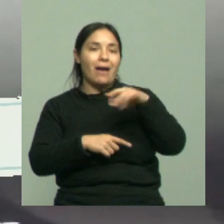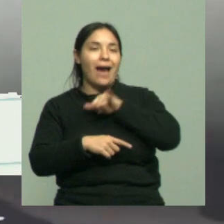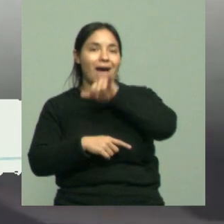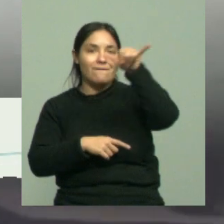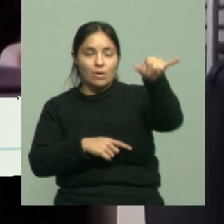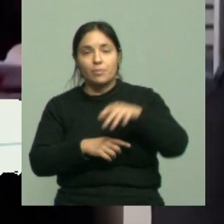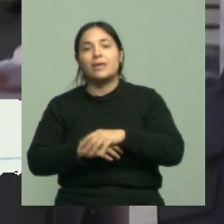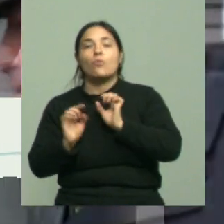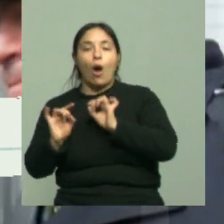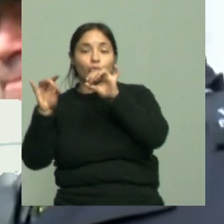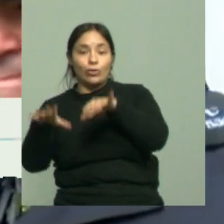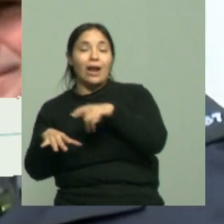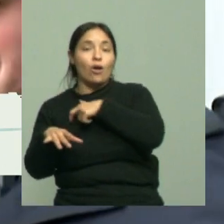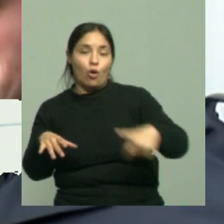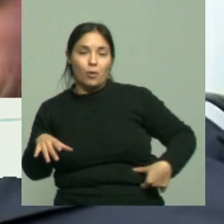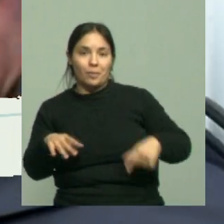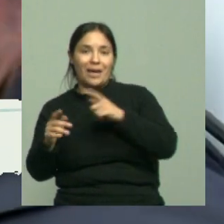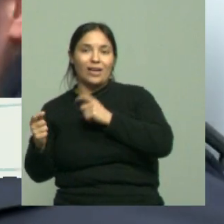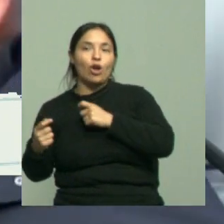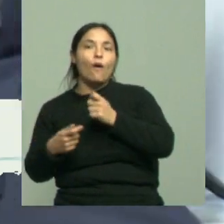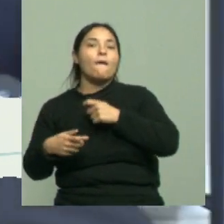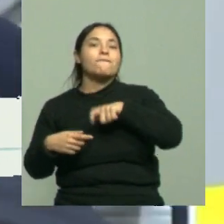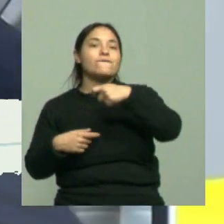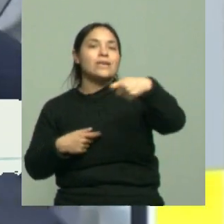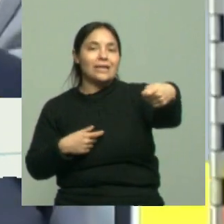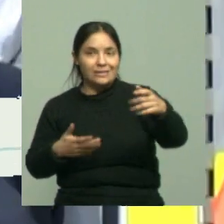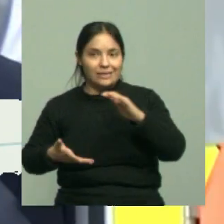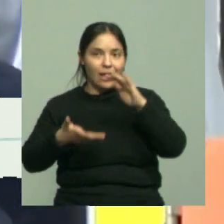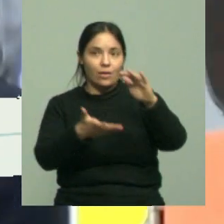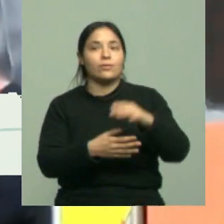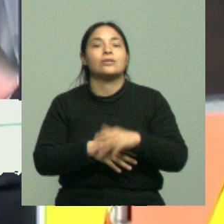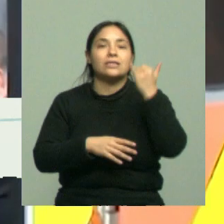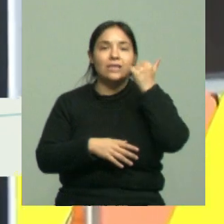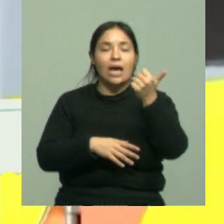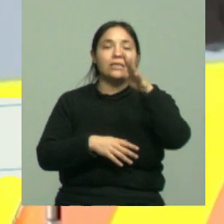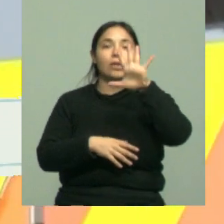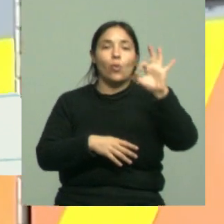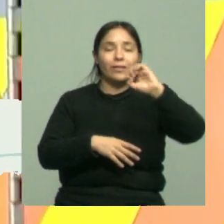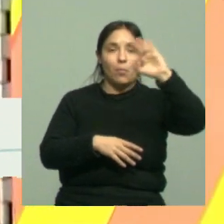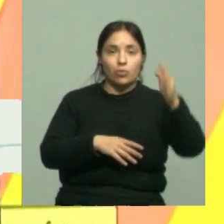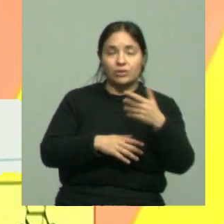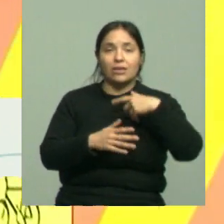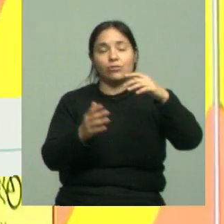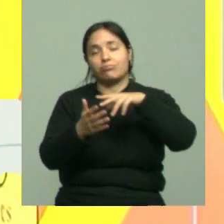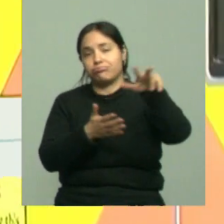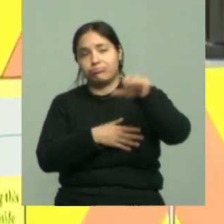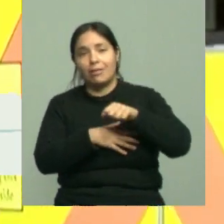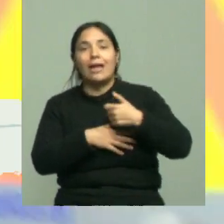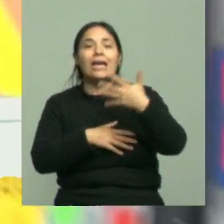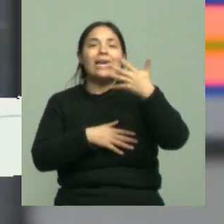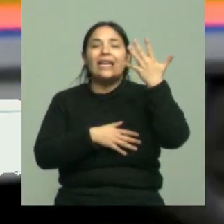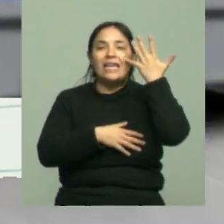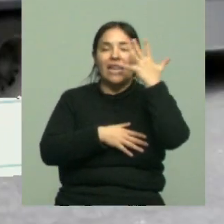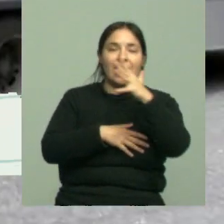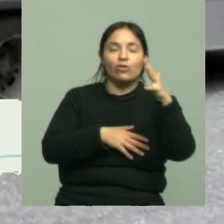de Australia, pero de hecho se habla de que ya han reunido alrededor del 50%, un vuelo de $500.000, y vendrían